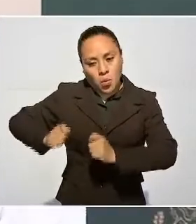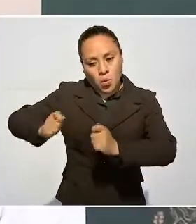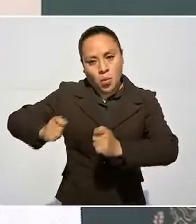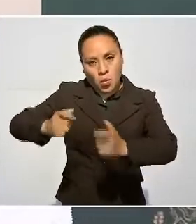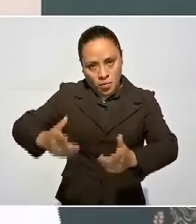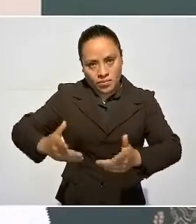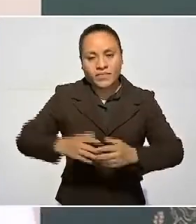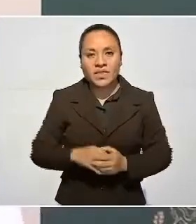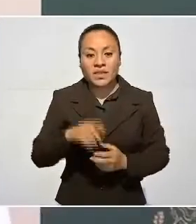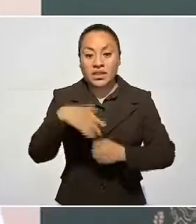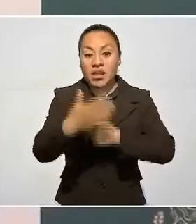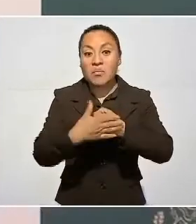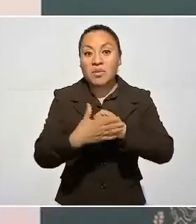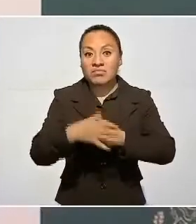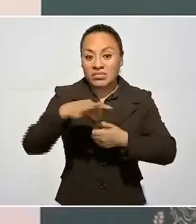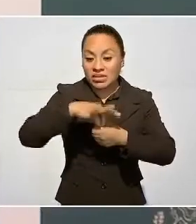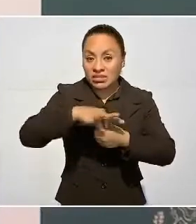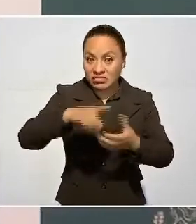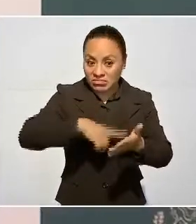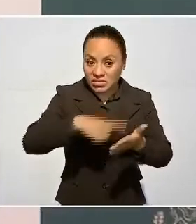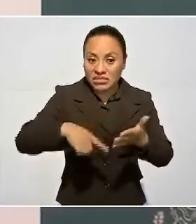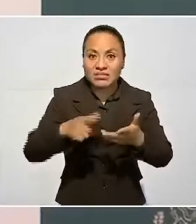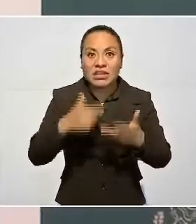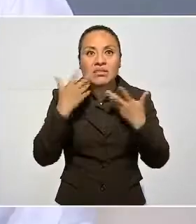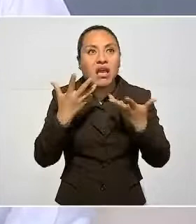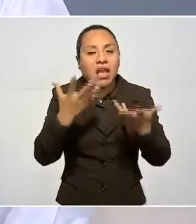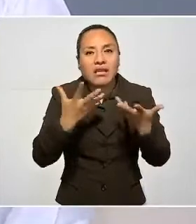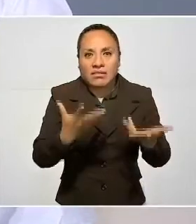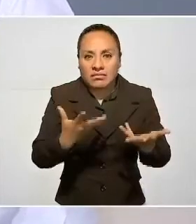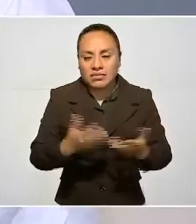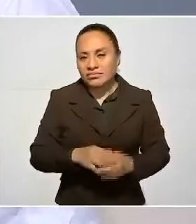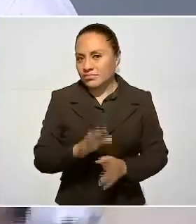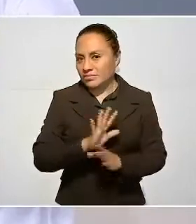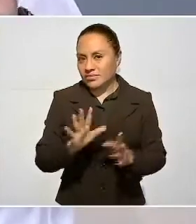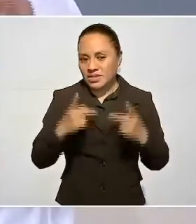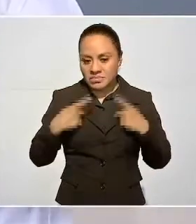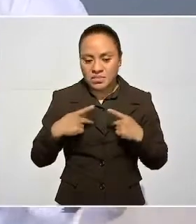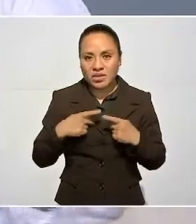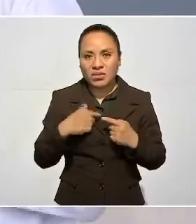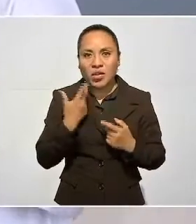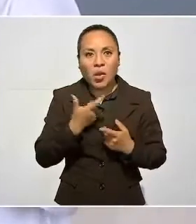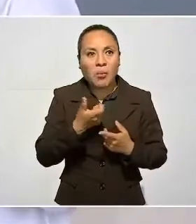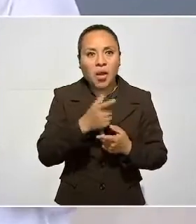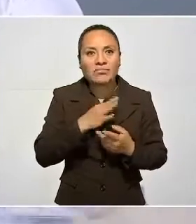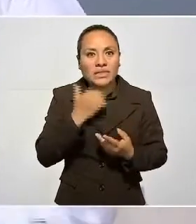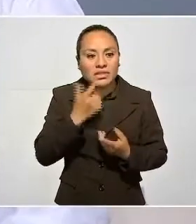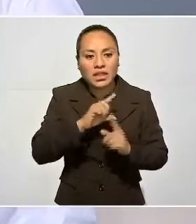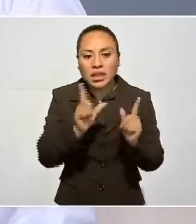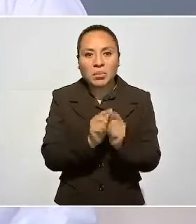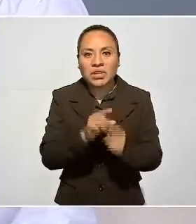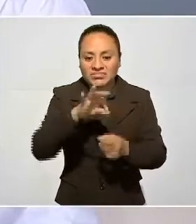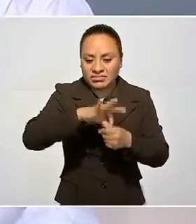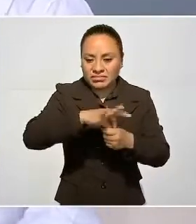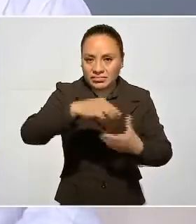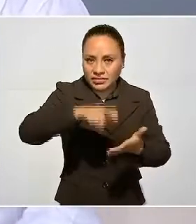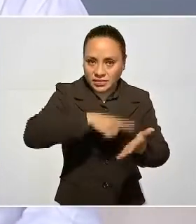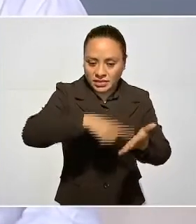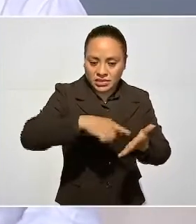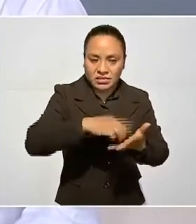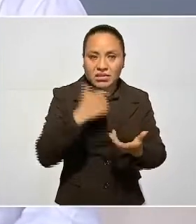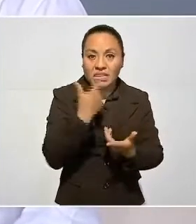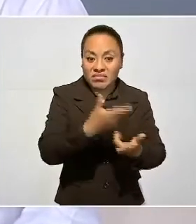elecciones. A quienes pretenden hacer del servicio público moneda de cambio electoral, hay